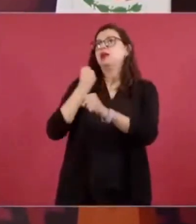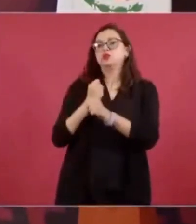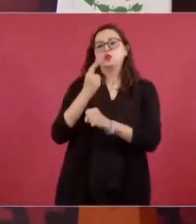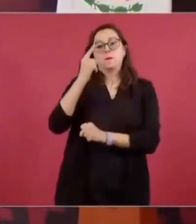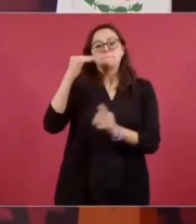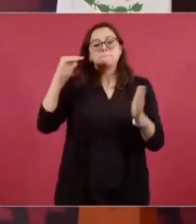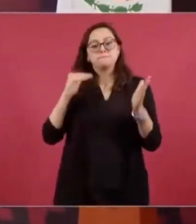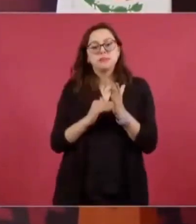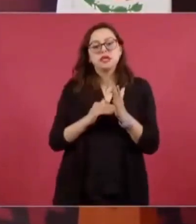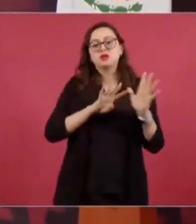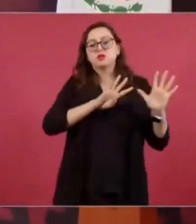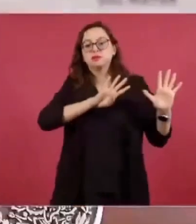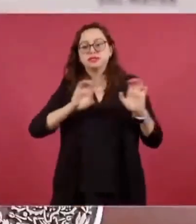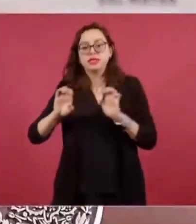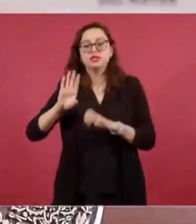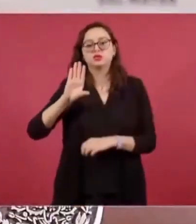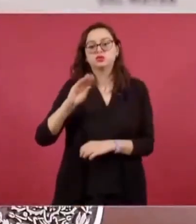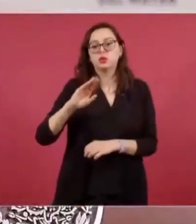1994,